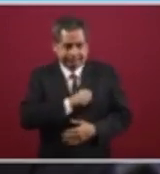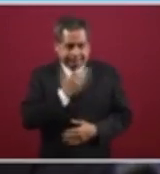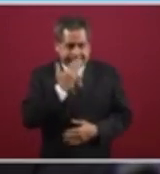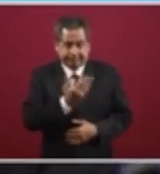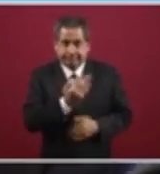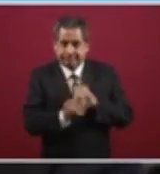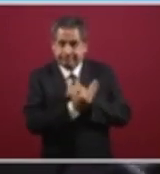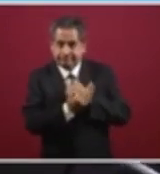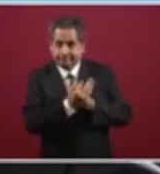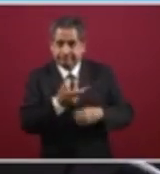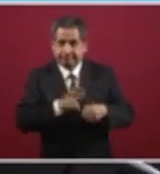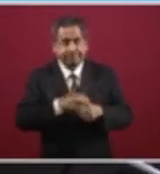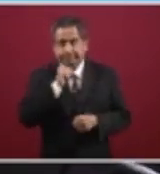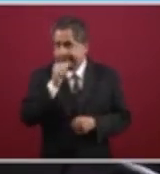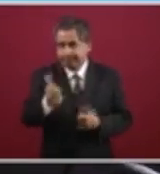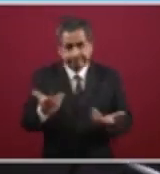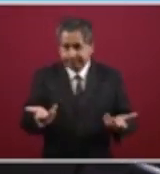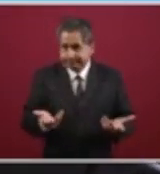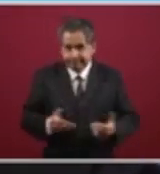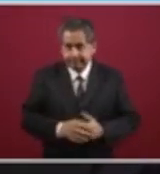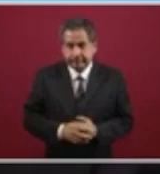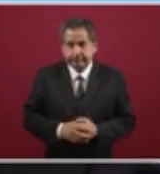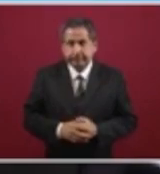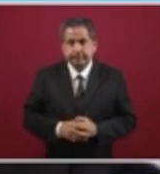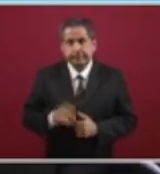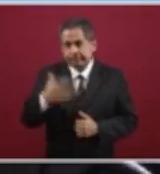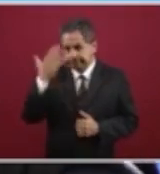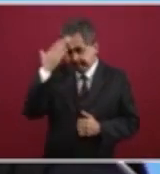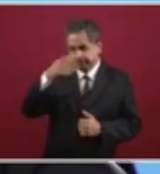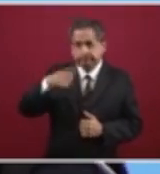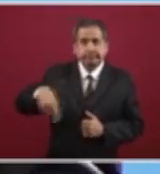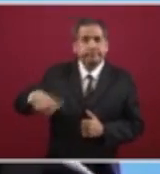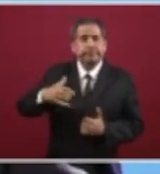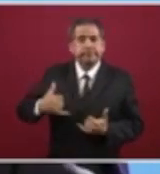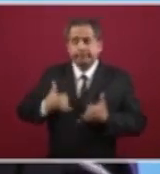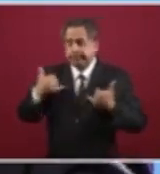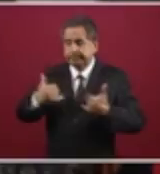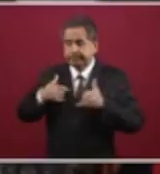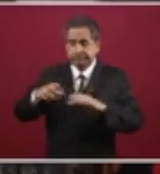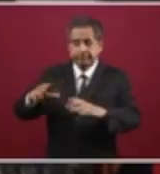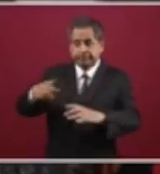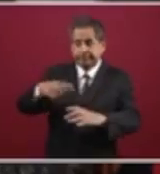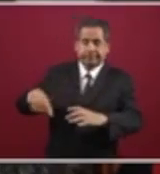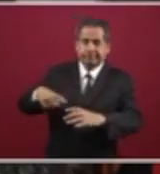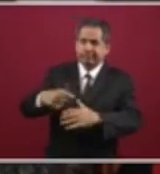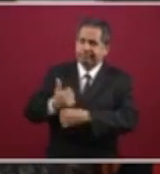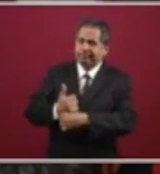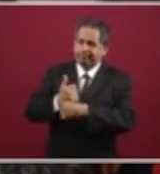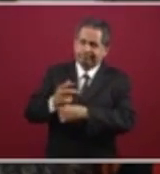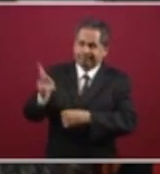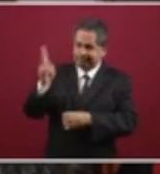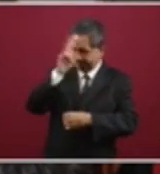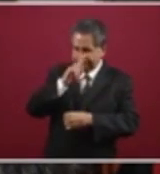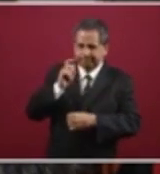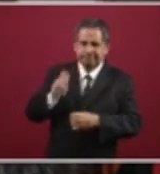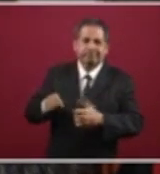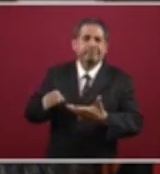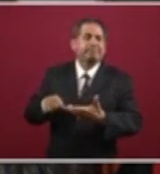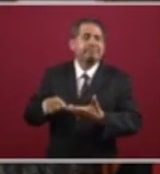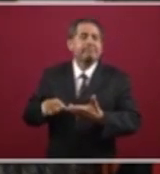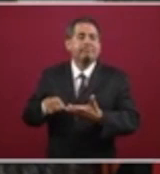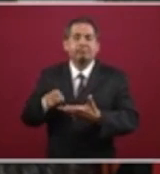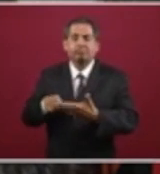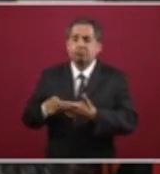gratuita. Y, como bien se sabe, las juventudes han sido uno de los sectores que ha sufrido con más intensidad los embates